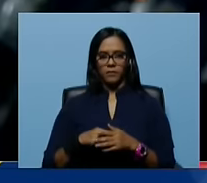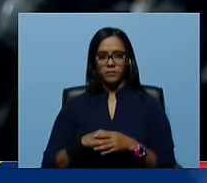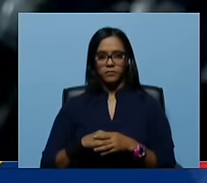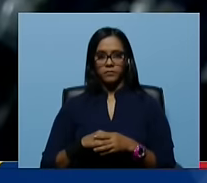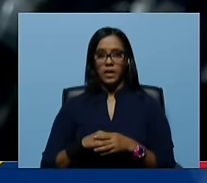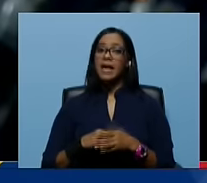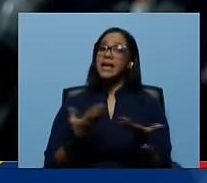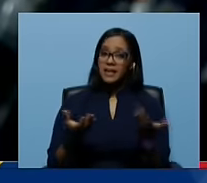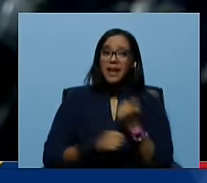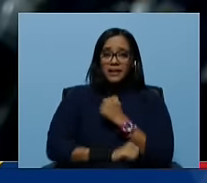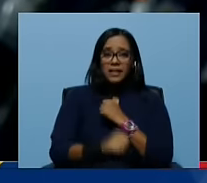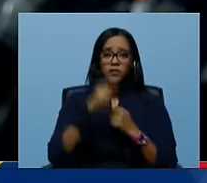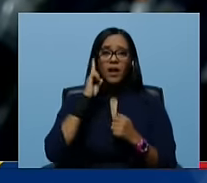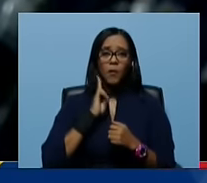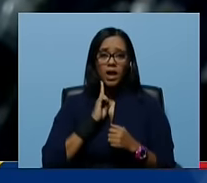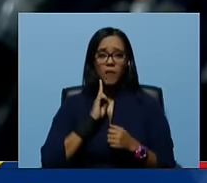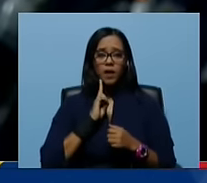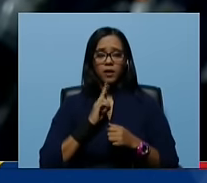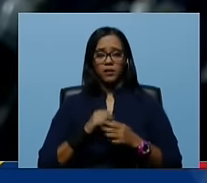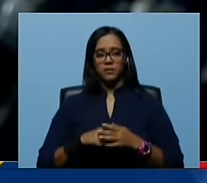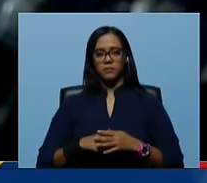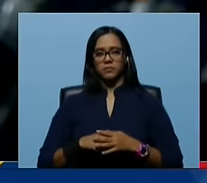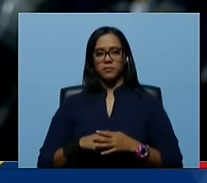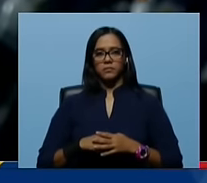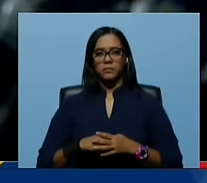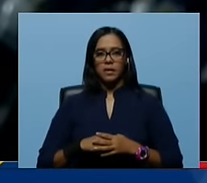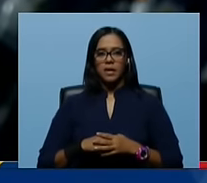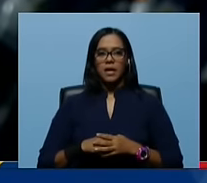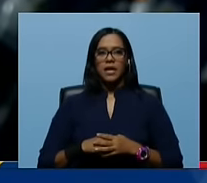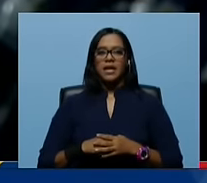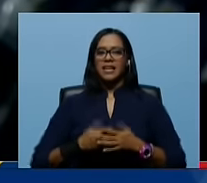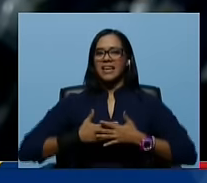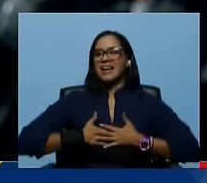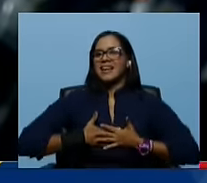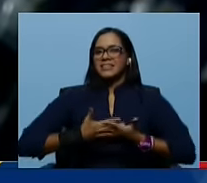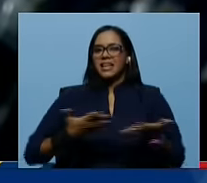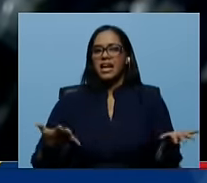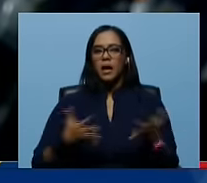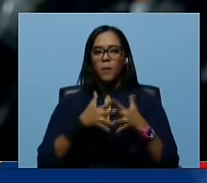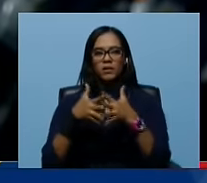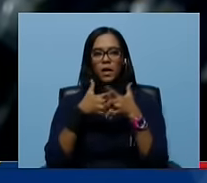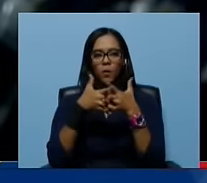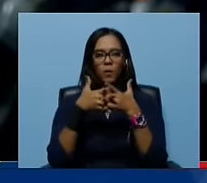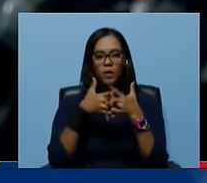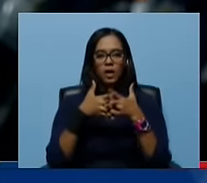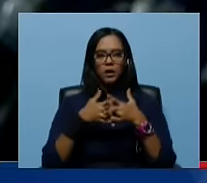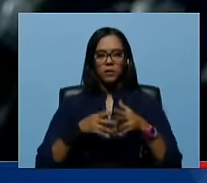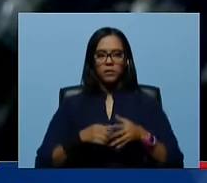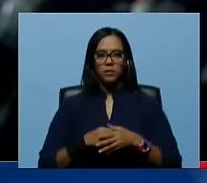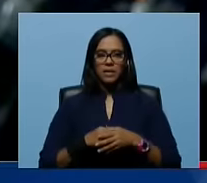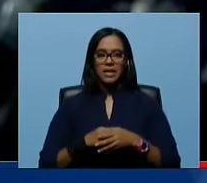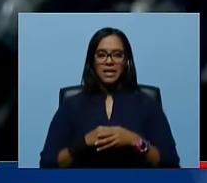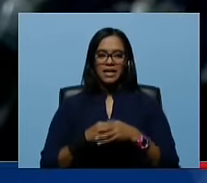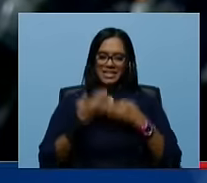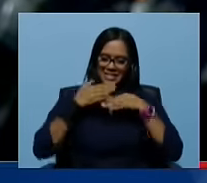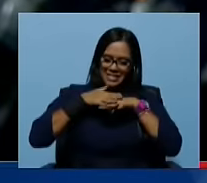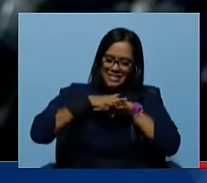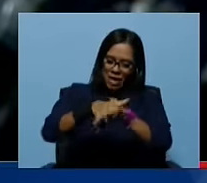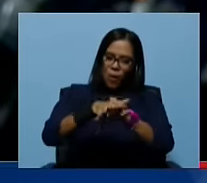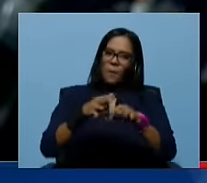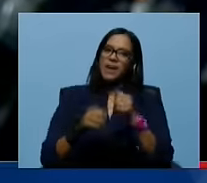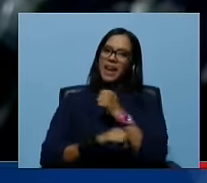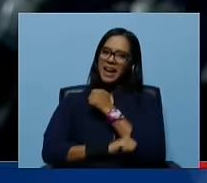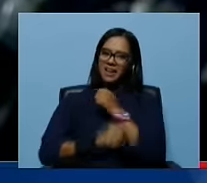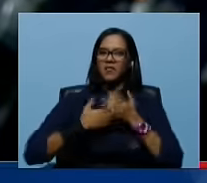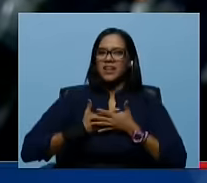que es la traición a Bolívar, que es el entreguismo a los gringos. Se combina la traición con el